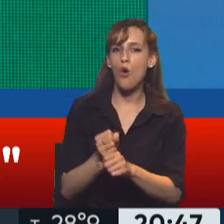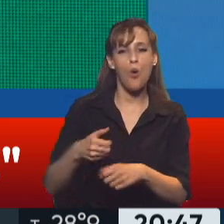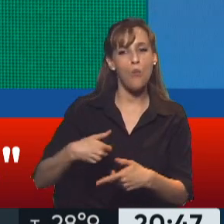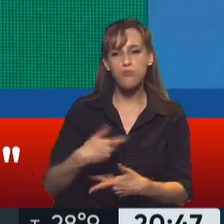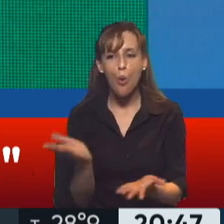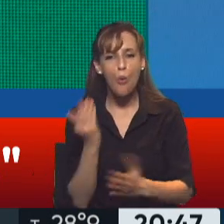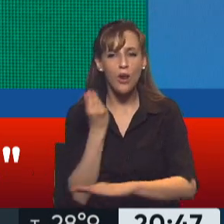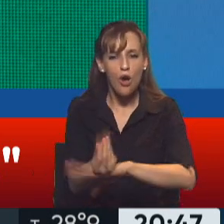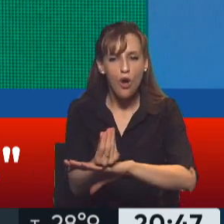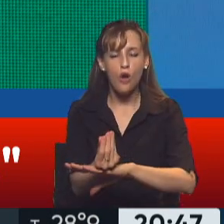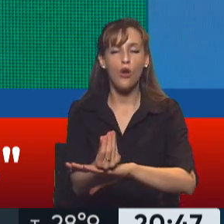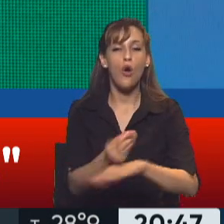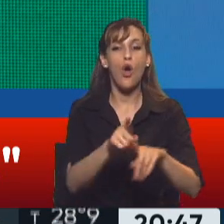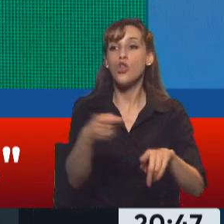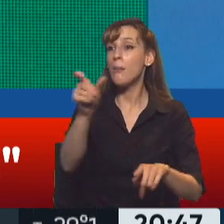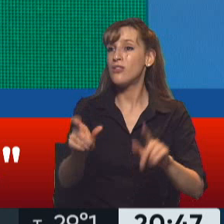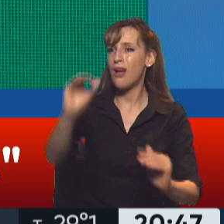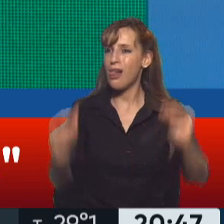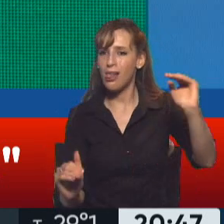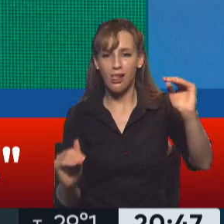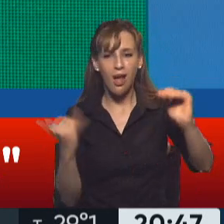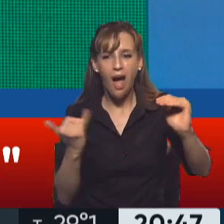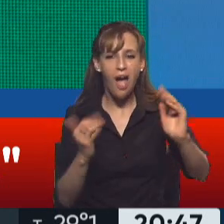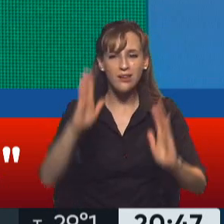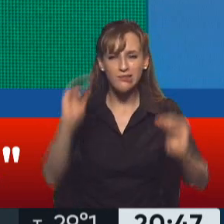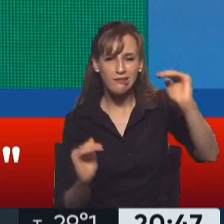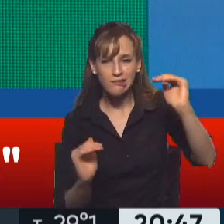público que la otra persona no tiene, o que tiene sencillamente